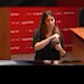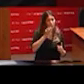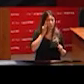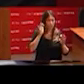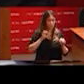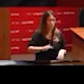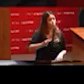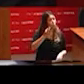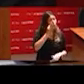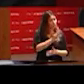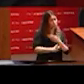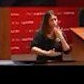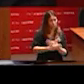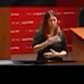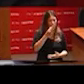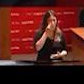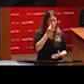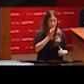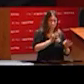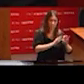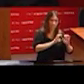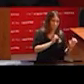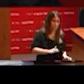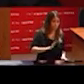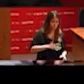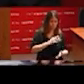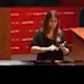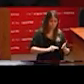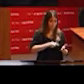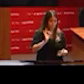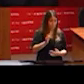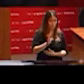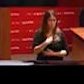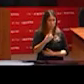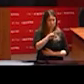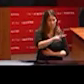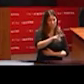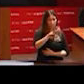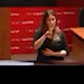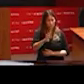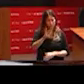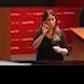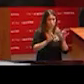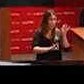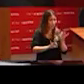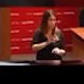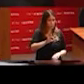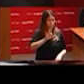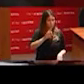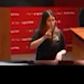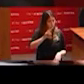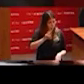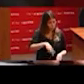mujeres con discapacidad están menos presentes de lo que sería en nuestra plantilla nuestra plantilla tenemos un 33 por de